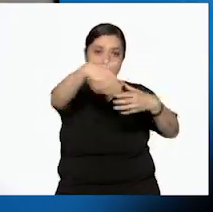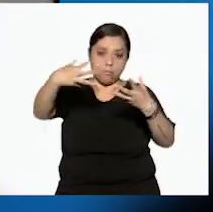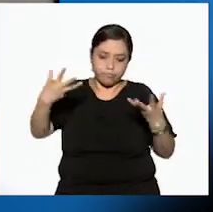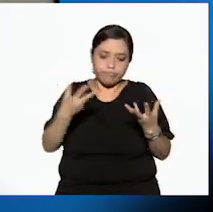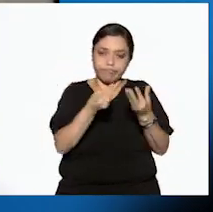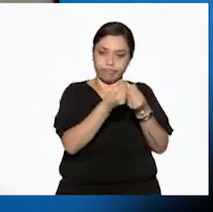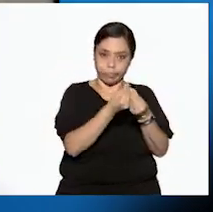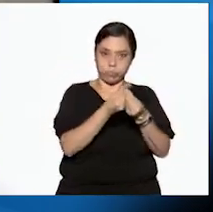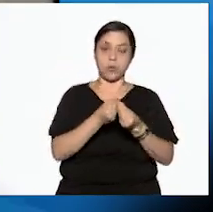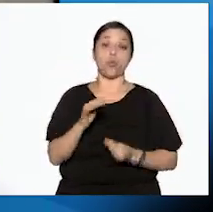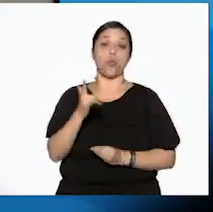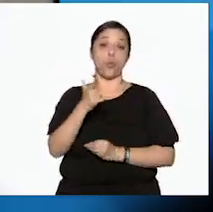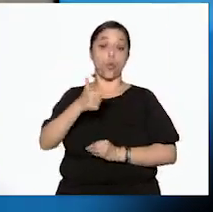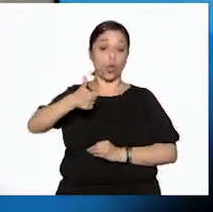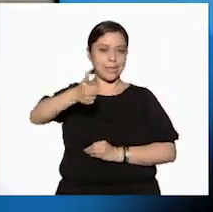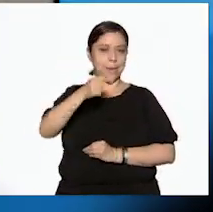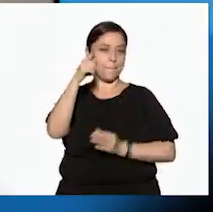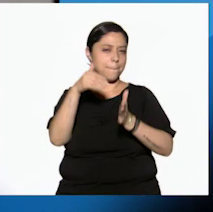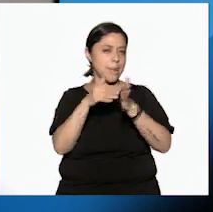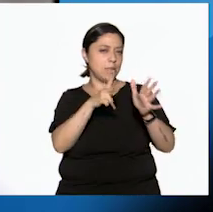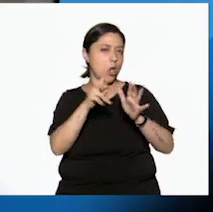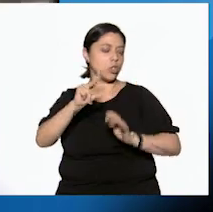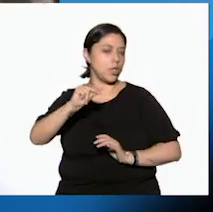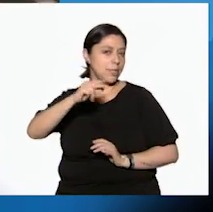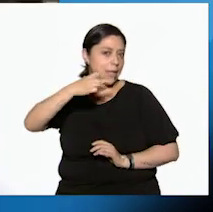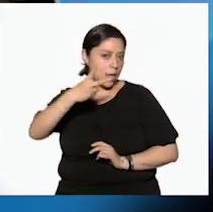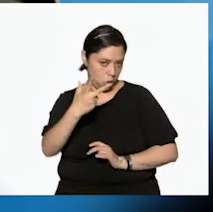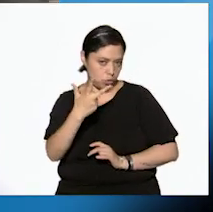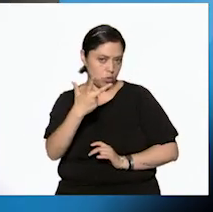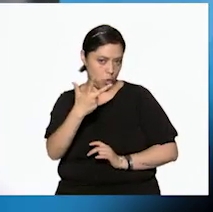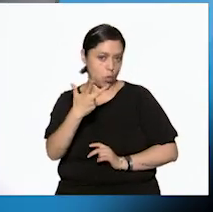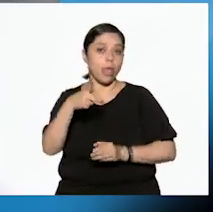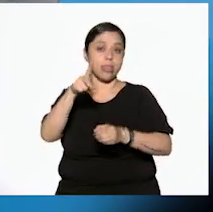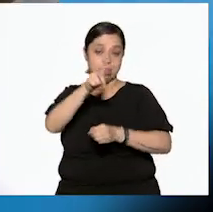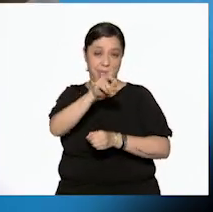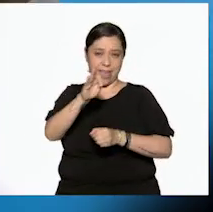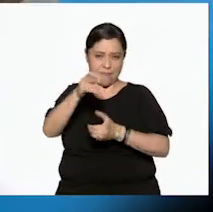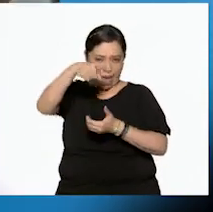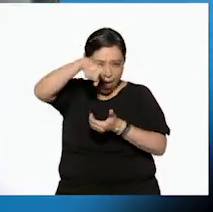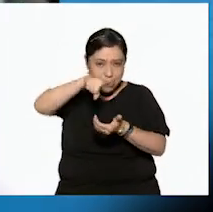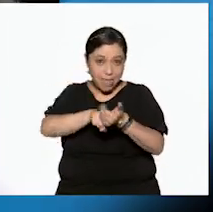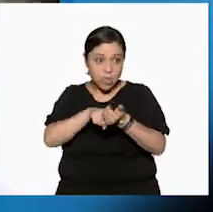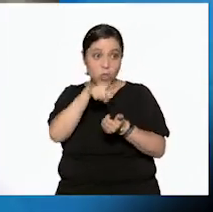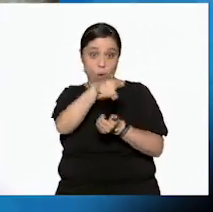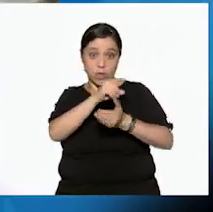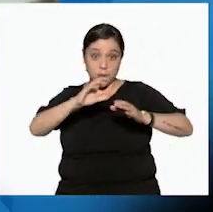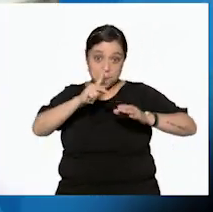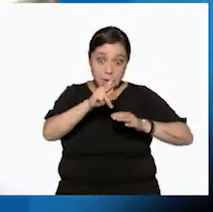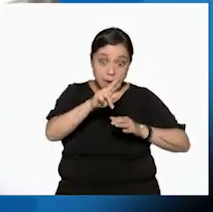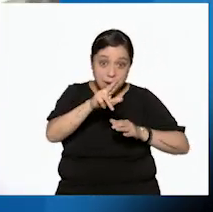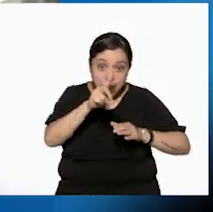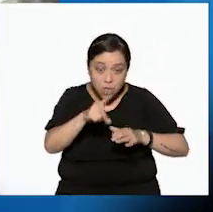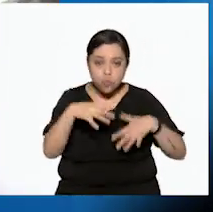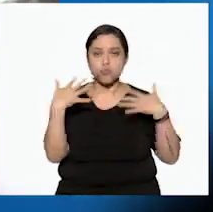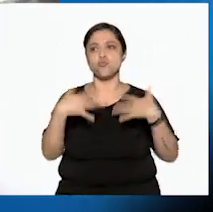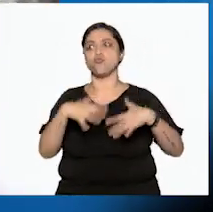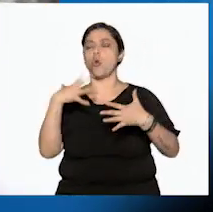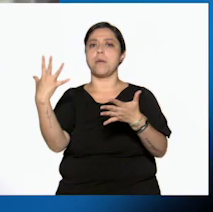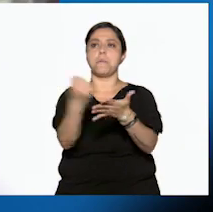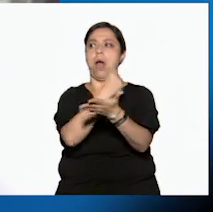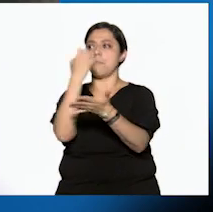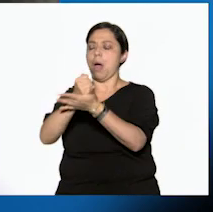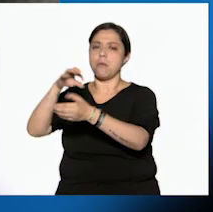de julio de 1988, en el Distrito Federal, el Frente Democrático arrasó en las elecciones para